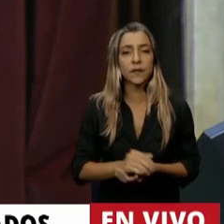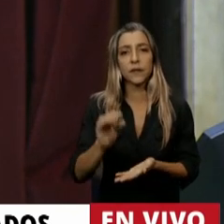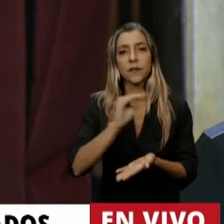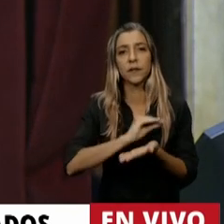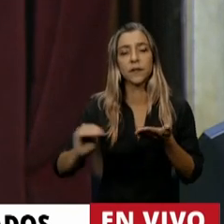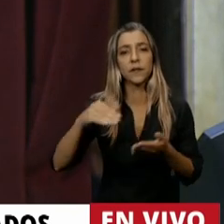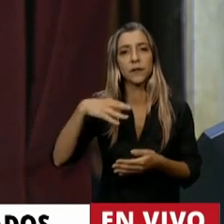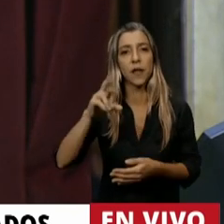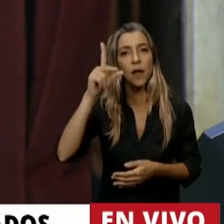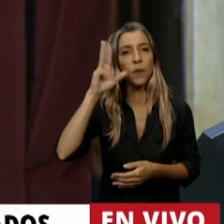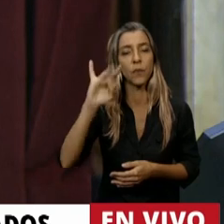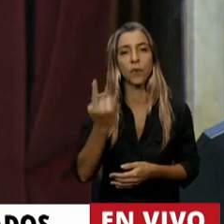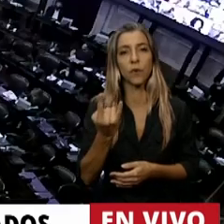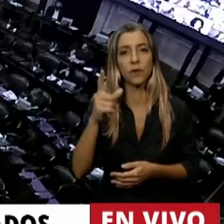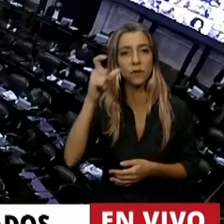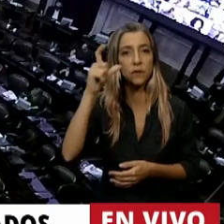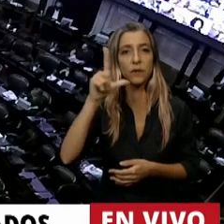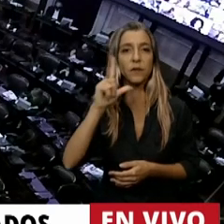Diputada Moró Cecilia.